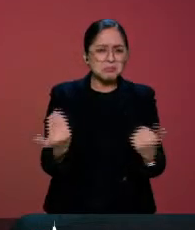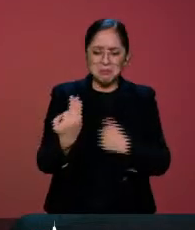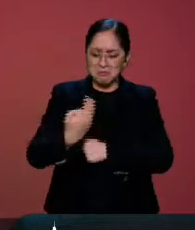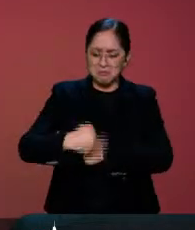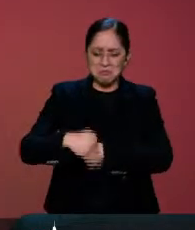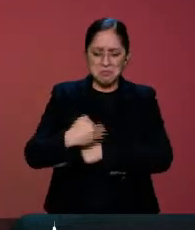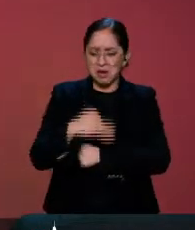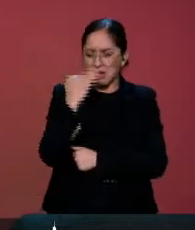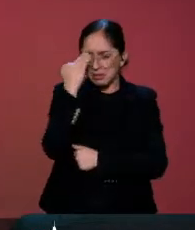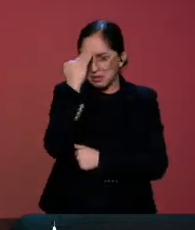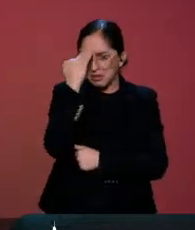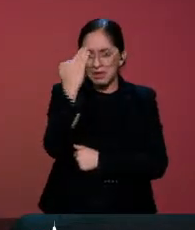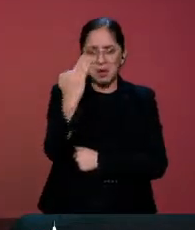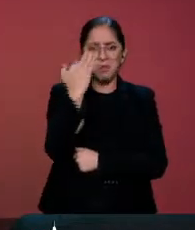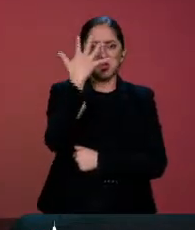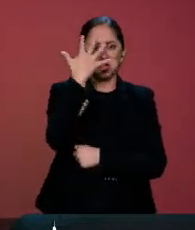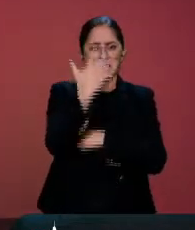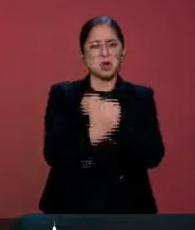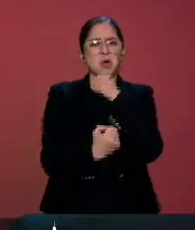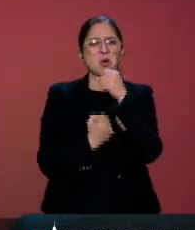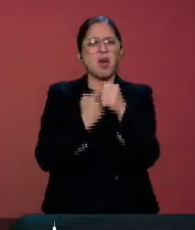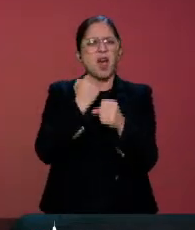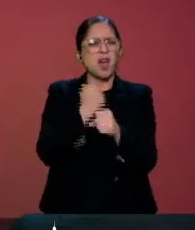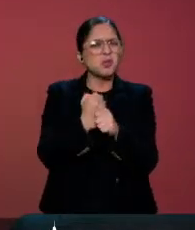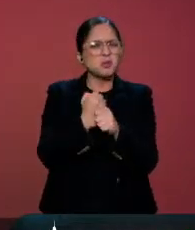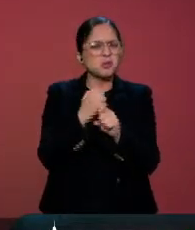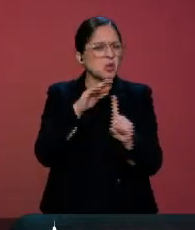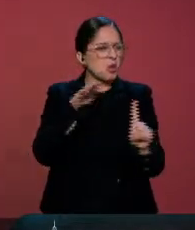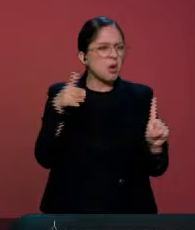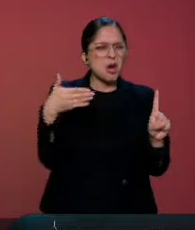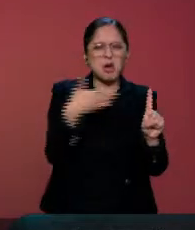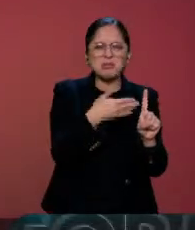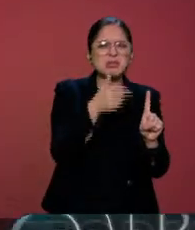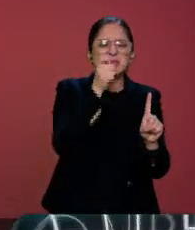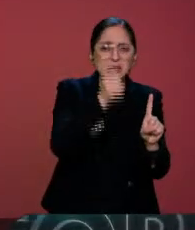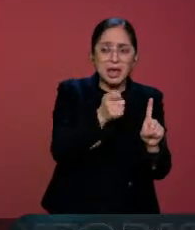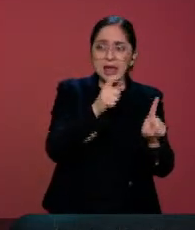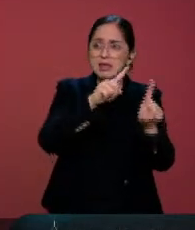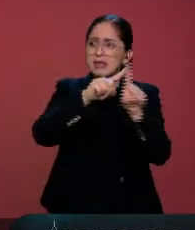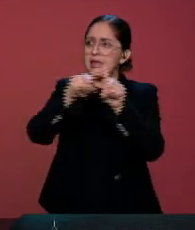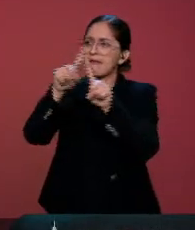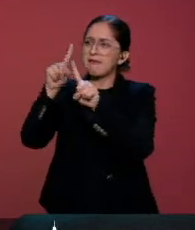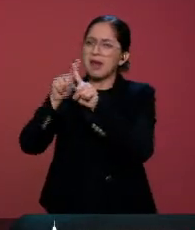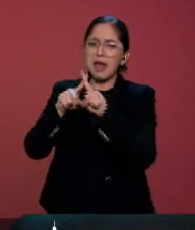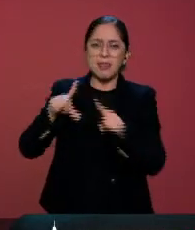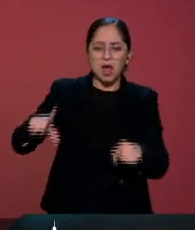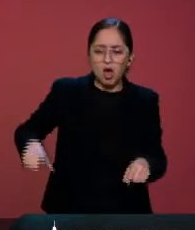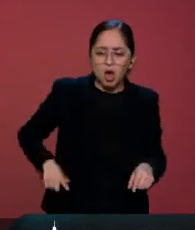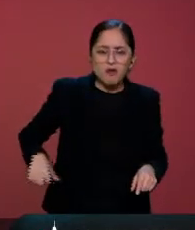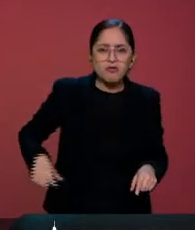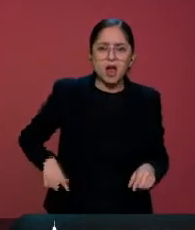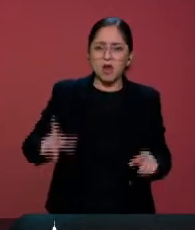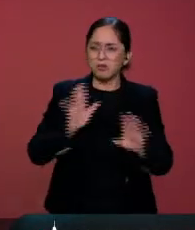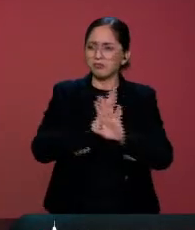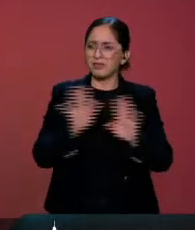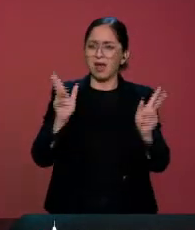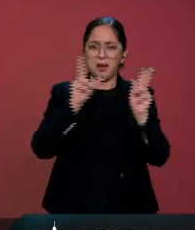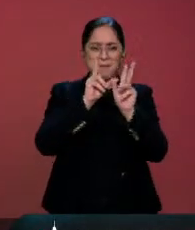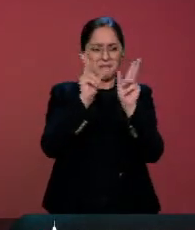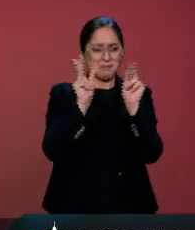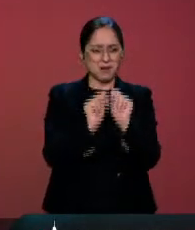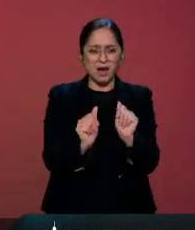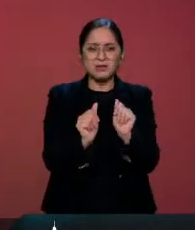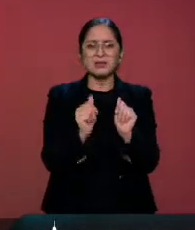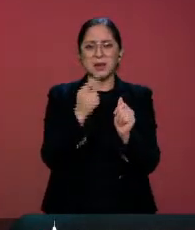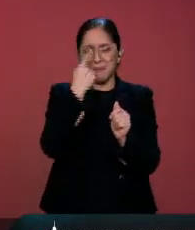para que los gobiernos de todo el mundo se dediquen a apoyar a sus pueblos, sobre